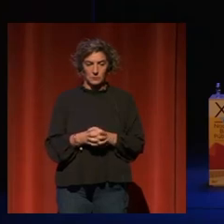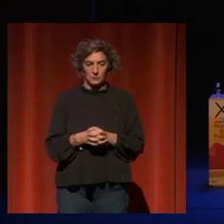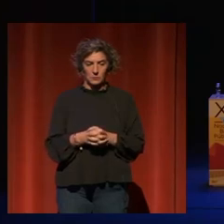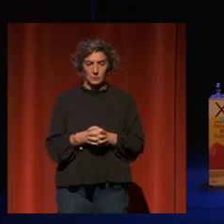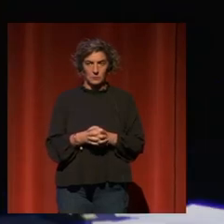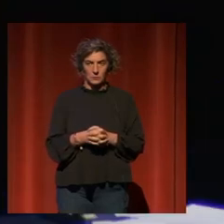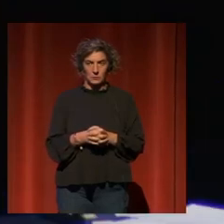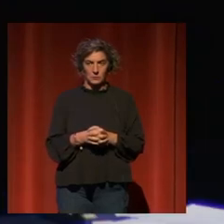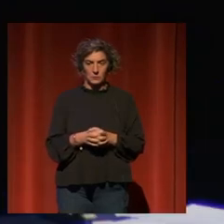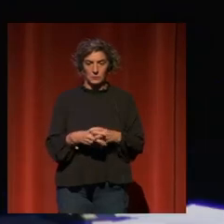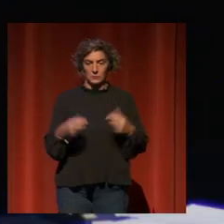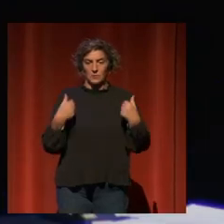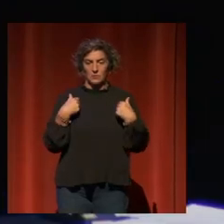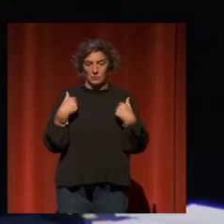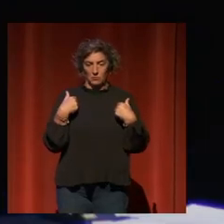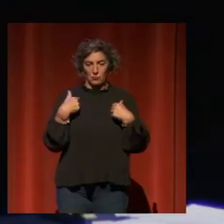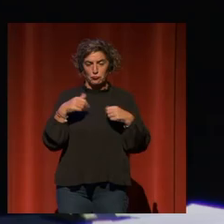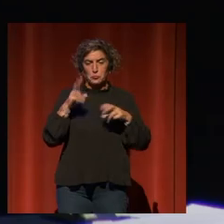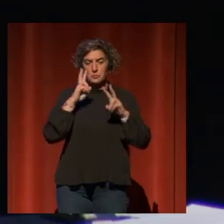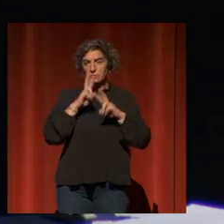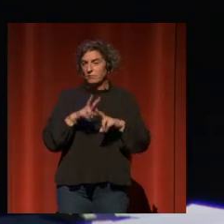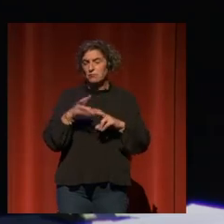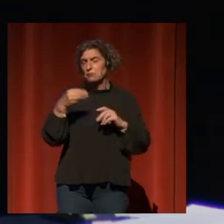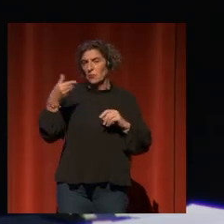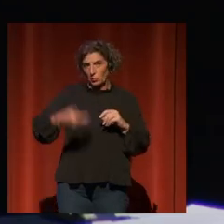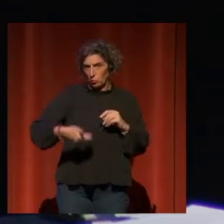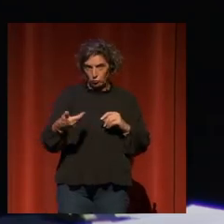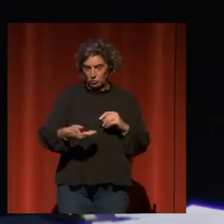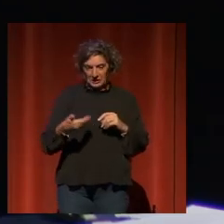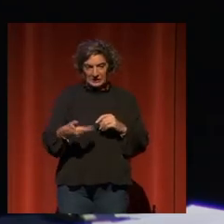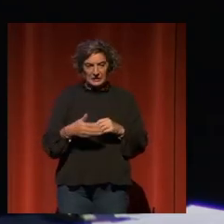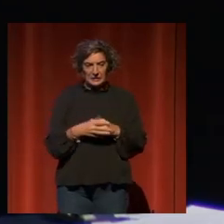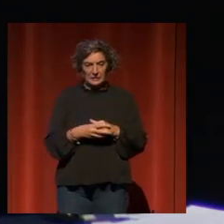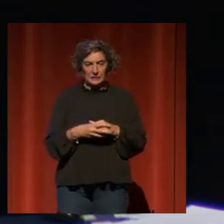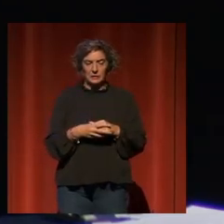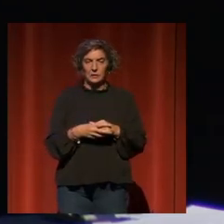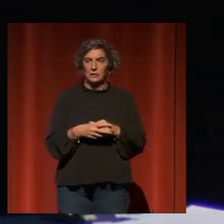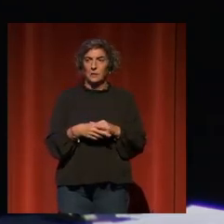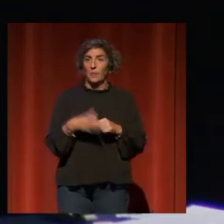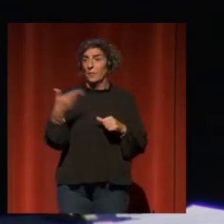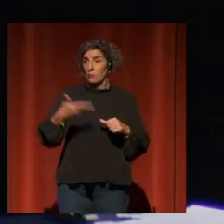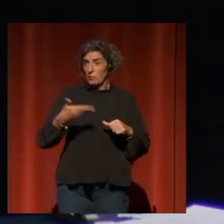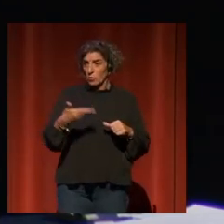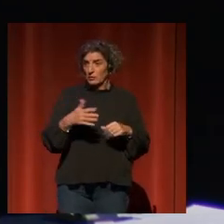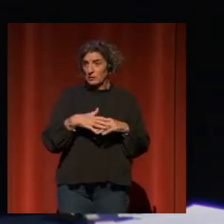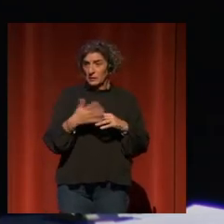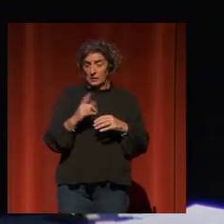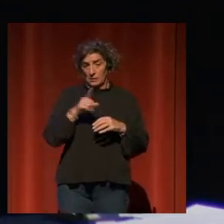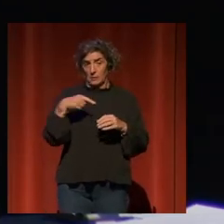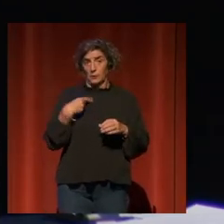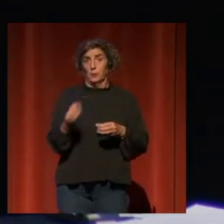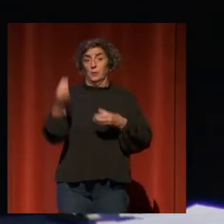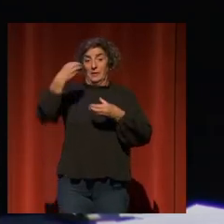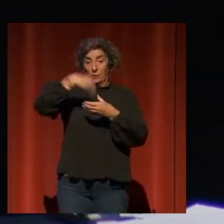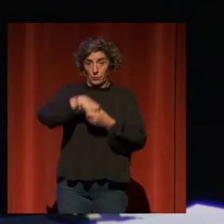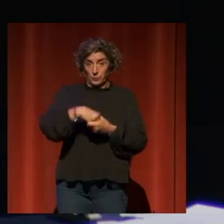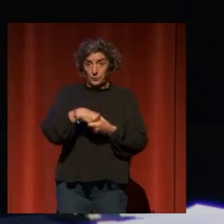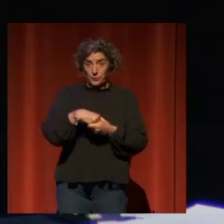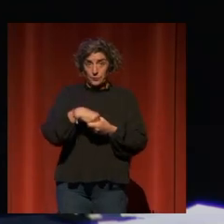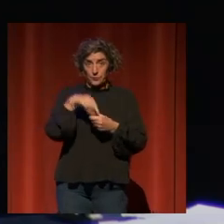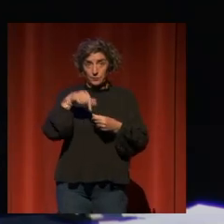empezar yo lo encuentro muy importante extremadamente importante el el estar incluidos en este